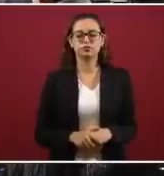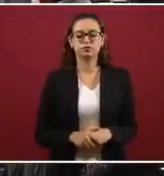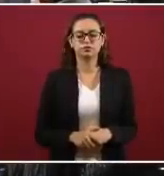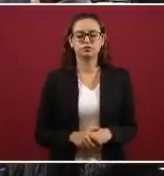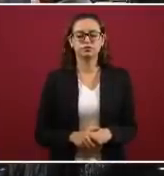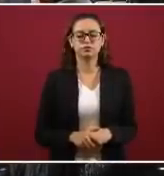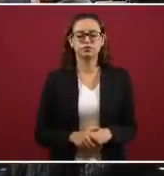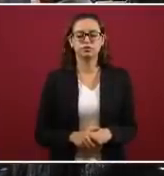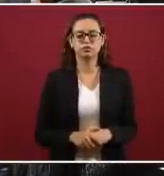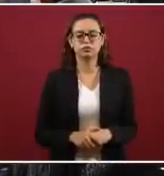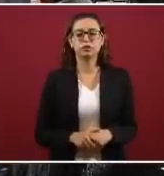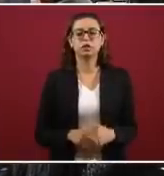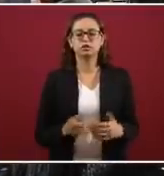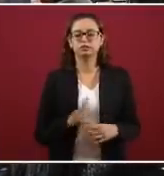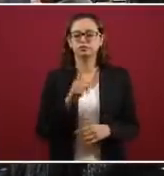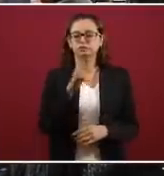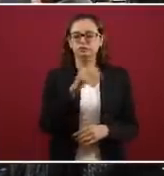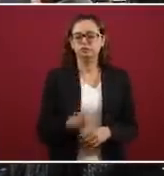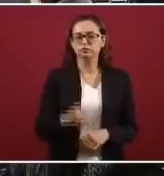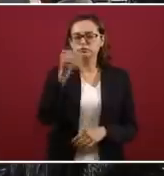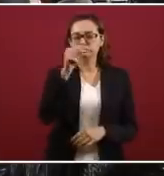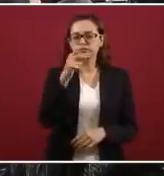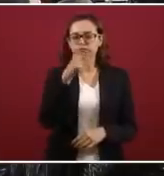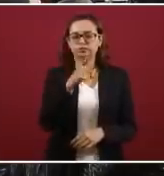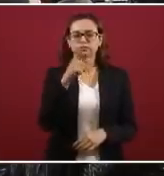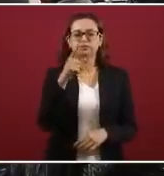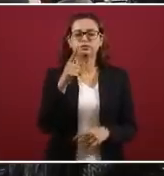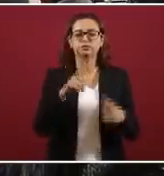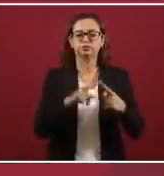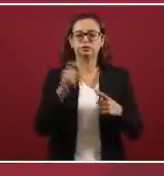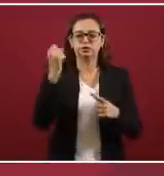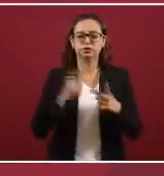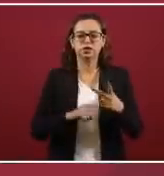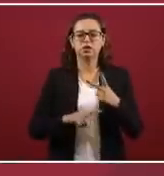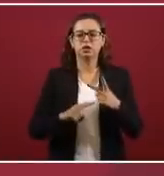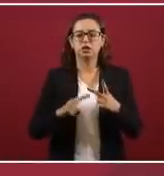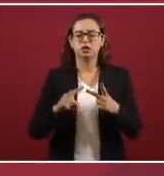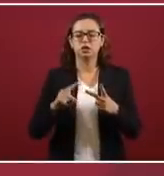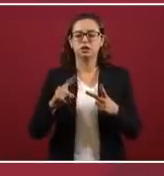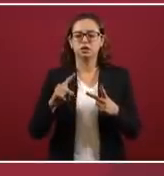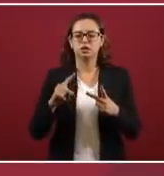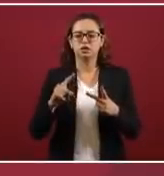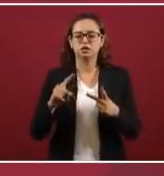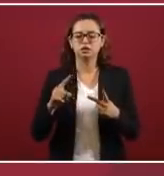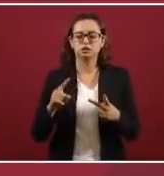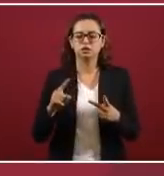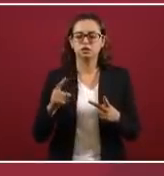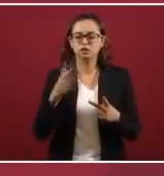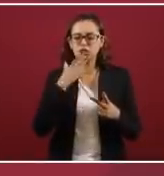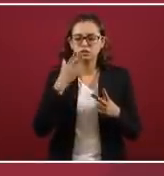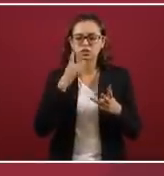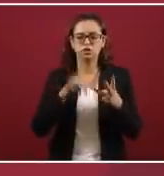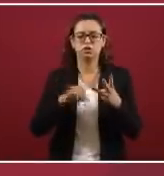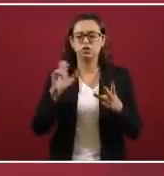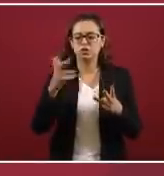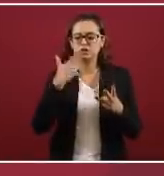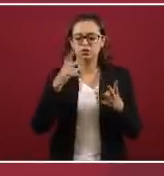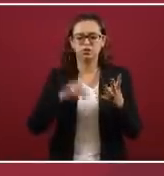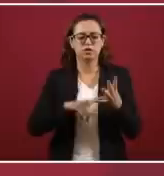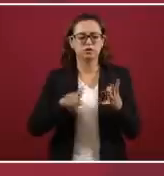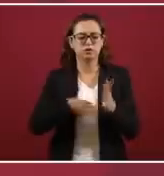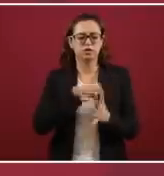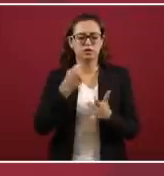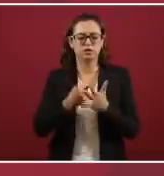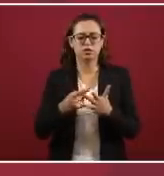Geográficamente. Fueron en el norte del país, en Sinaloa, Sonora, Chihuahua,